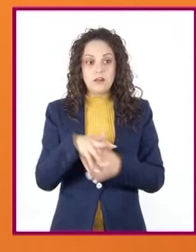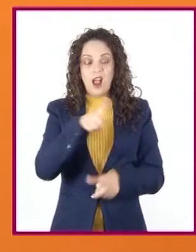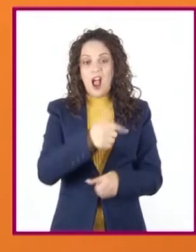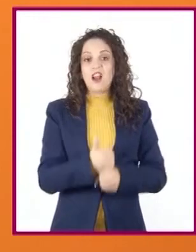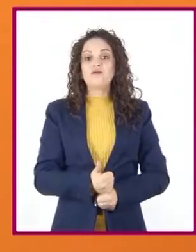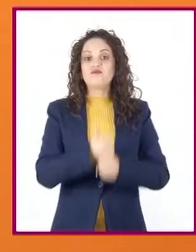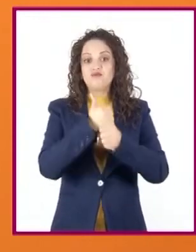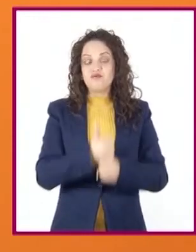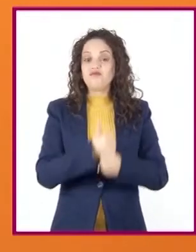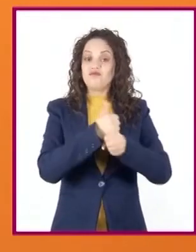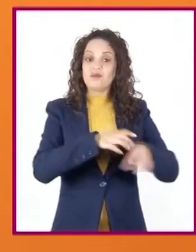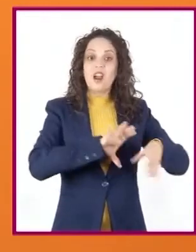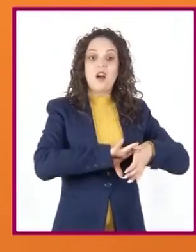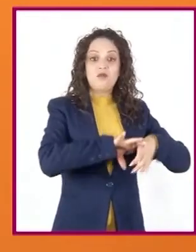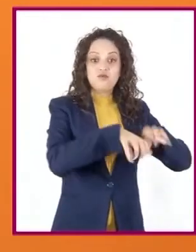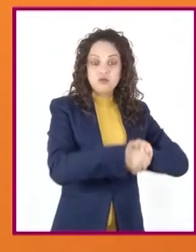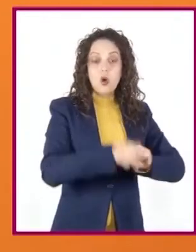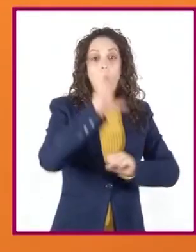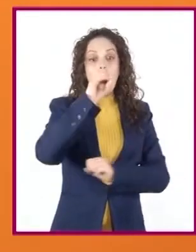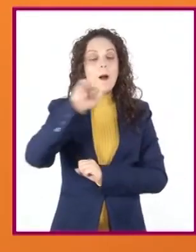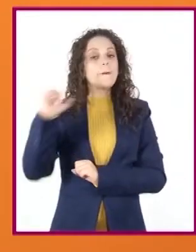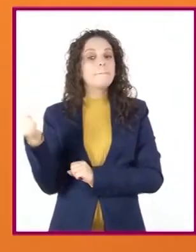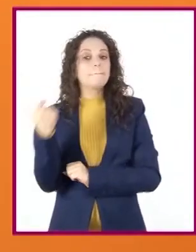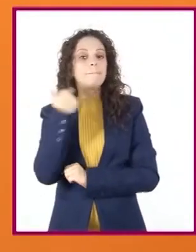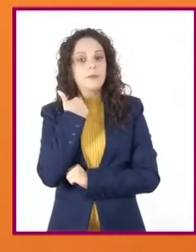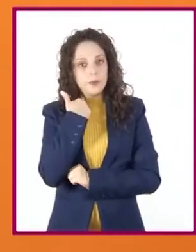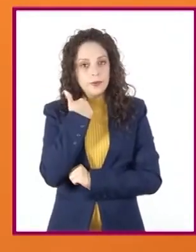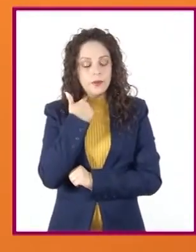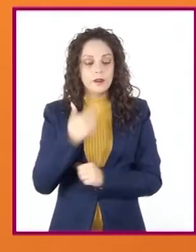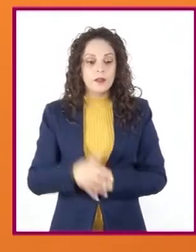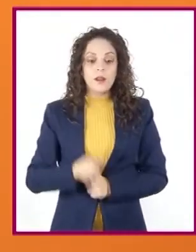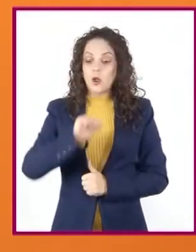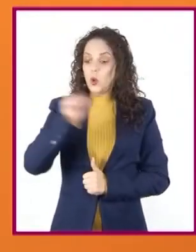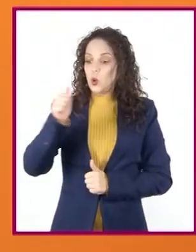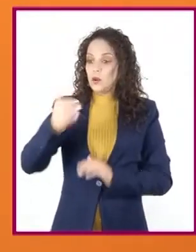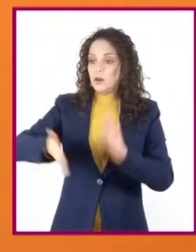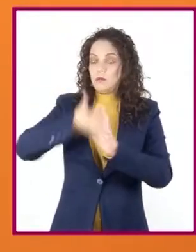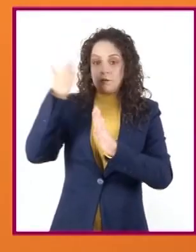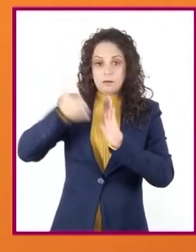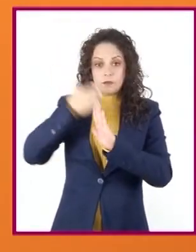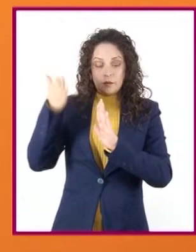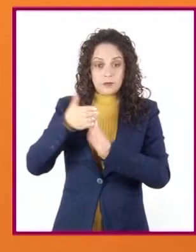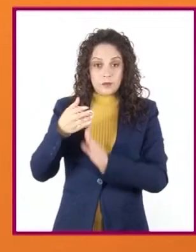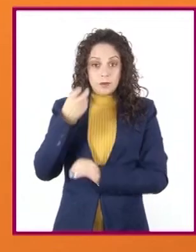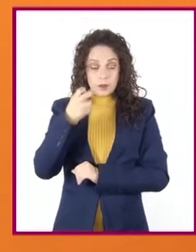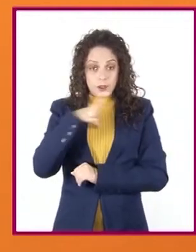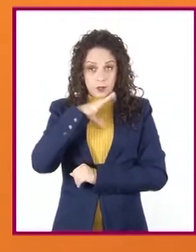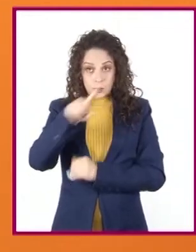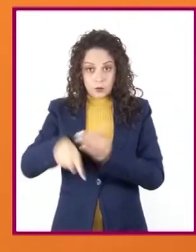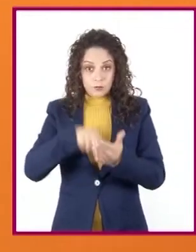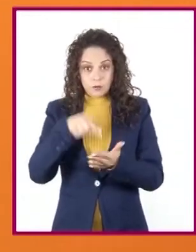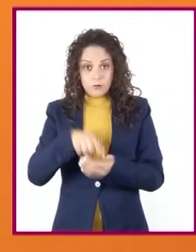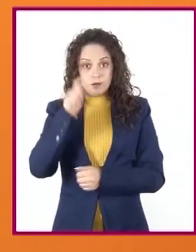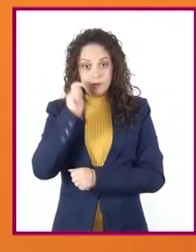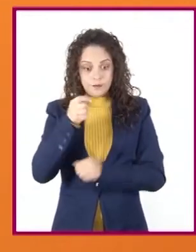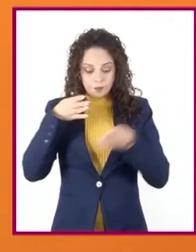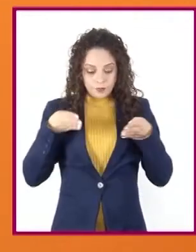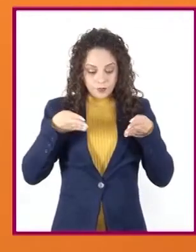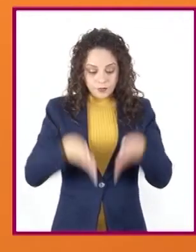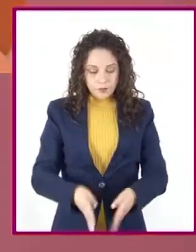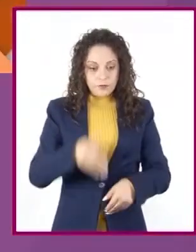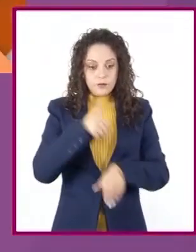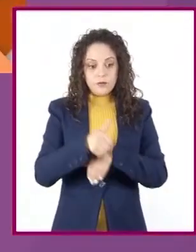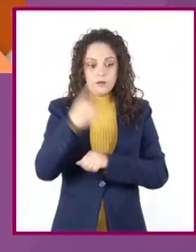o sacrificados. Otras construcciones que conforman este sitio son la tumba